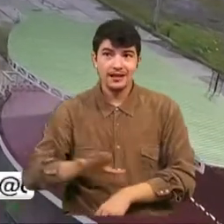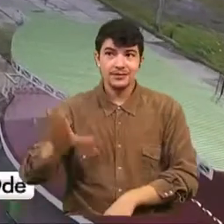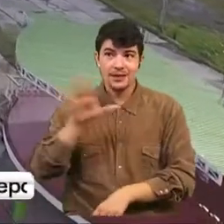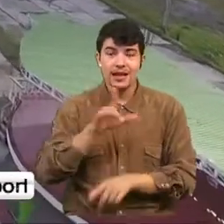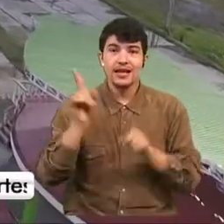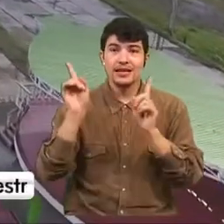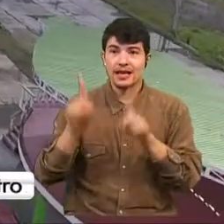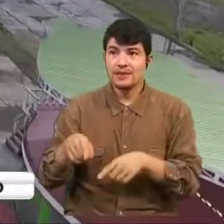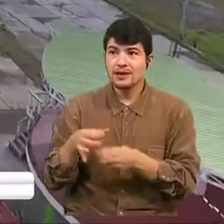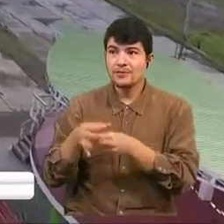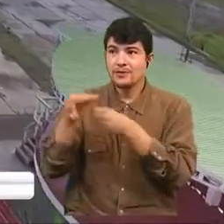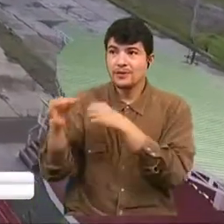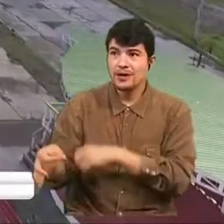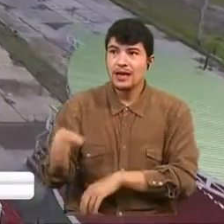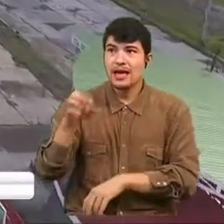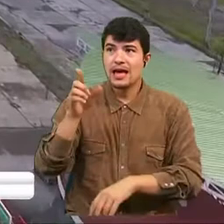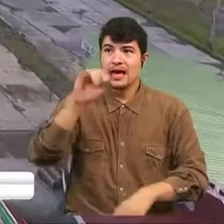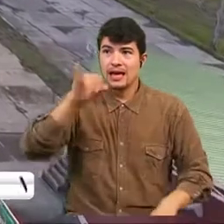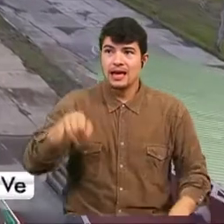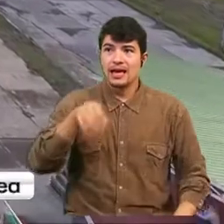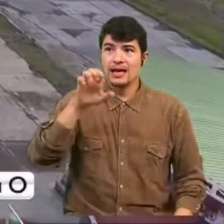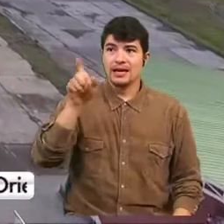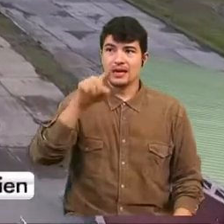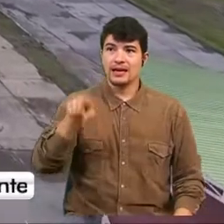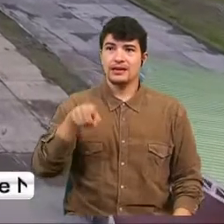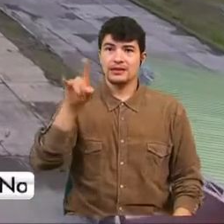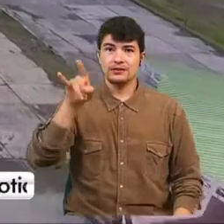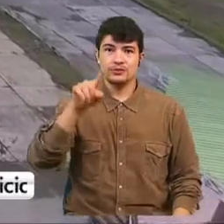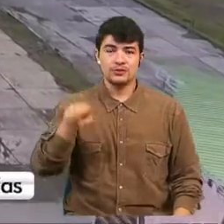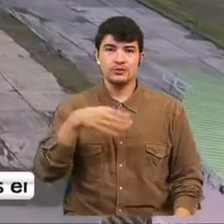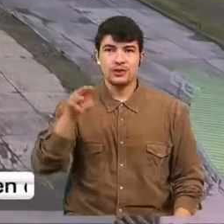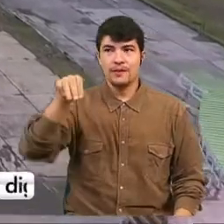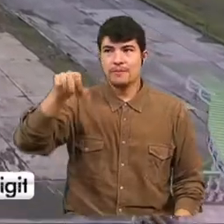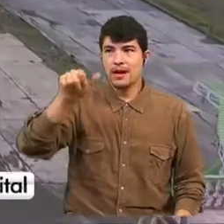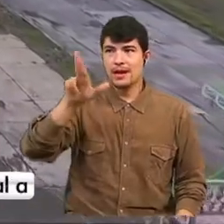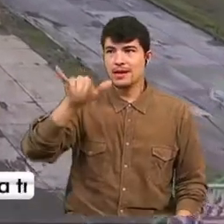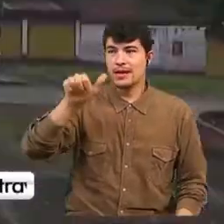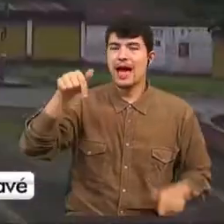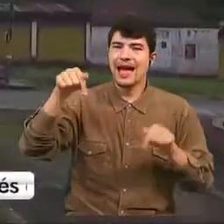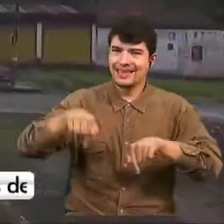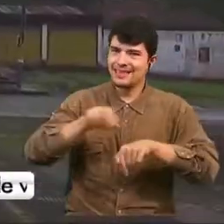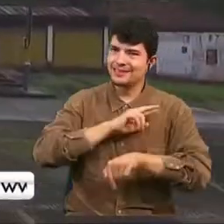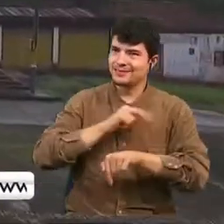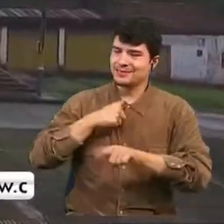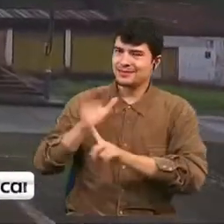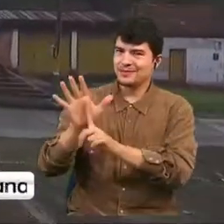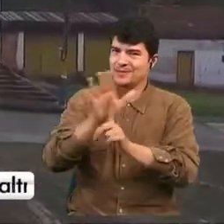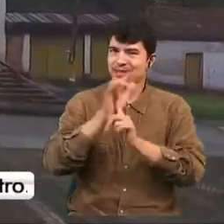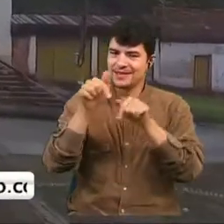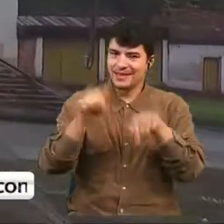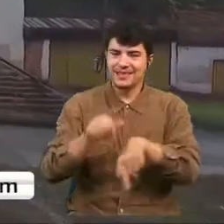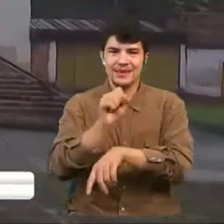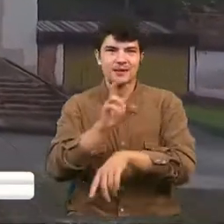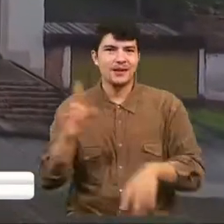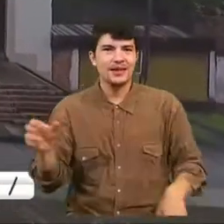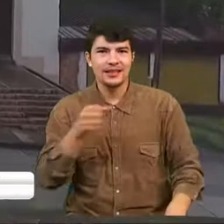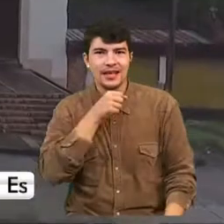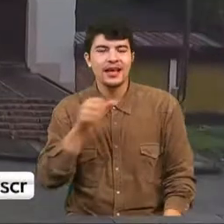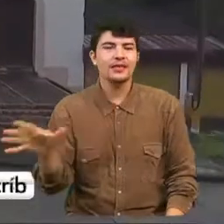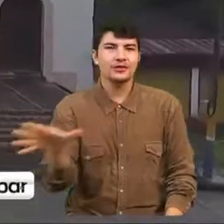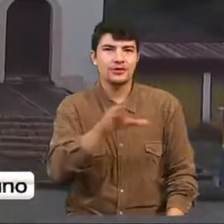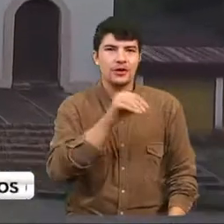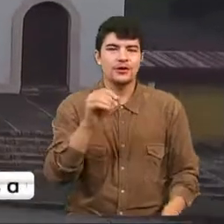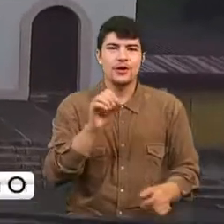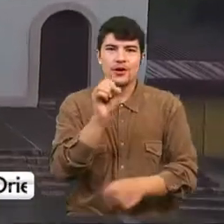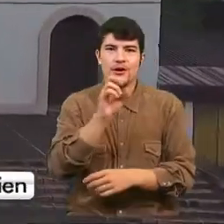desde donde hoy estaremos o estamos haciendo efectiva nuestra emisión de noticias de Oriente Noticias para todo el